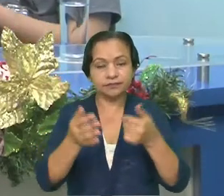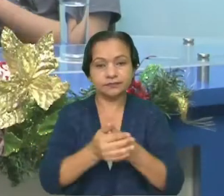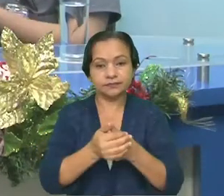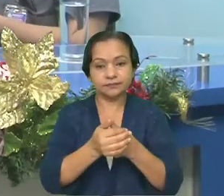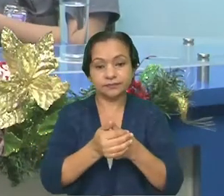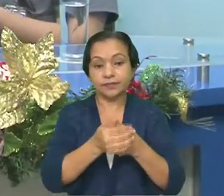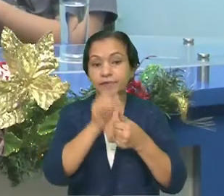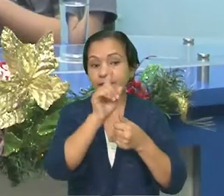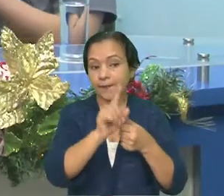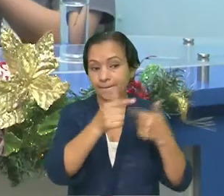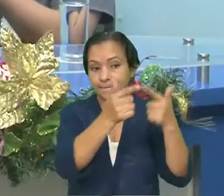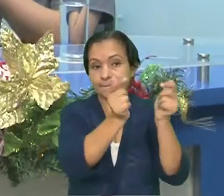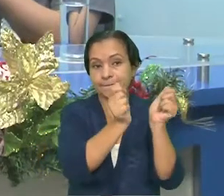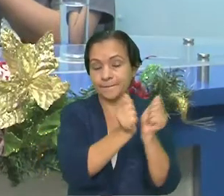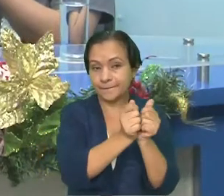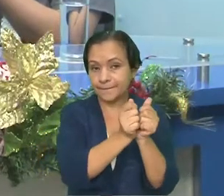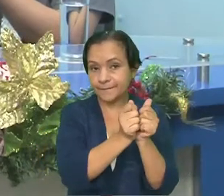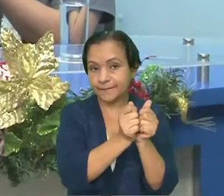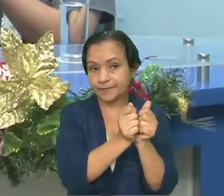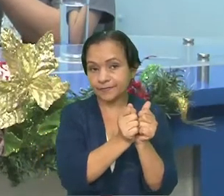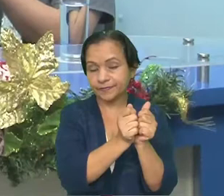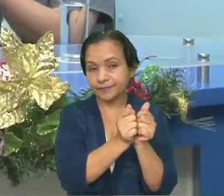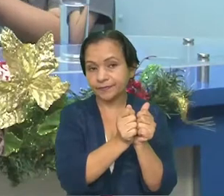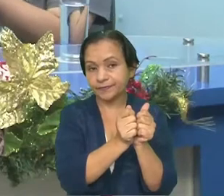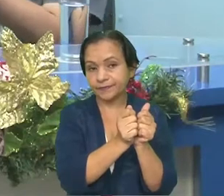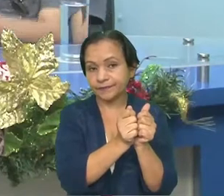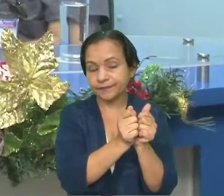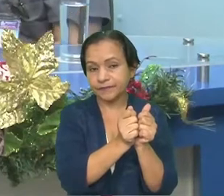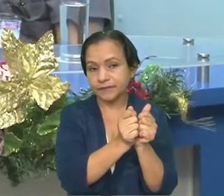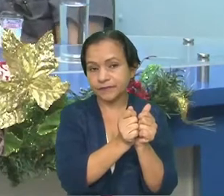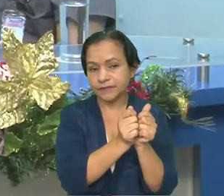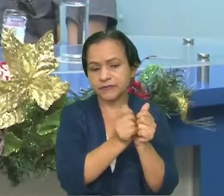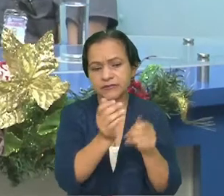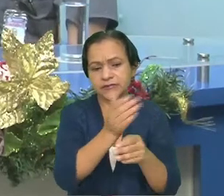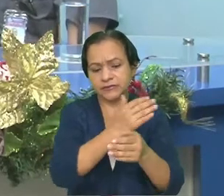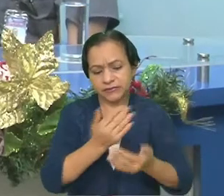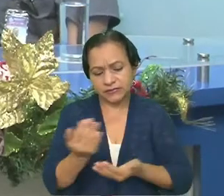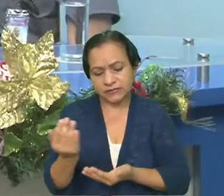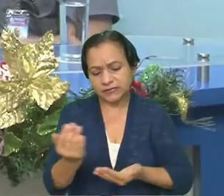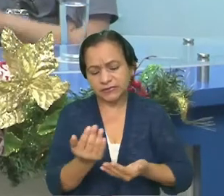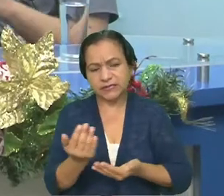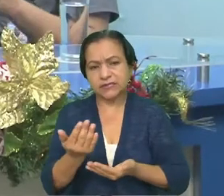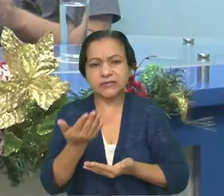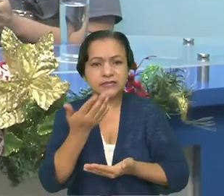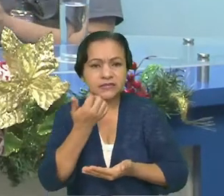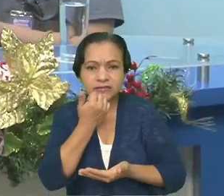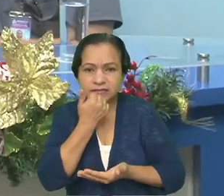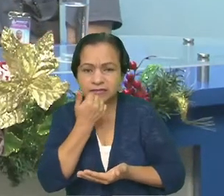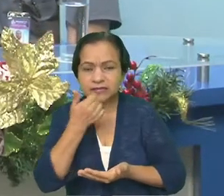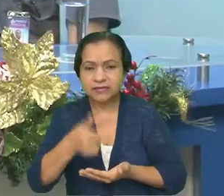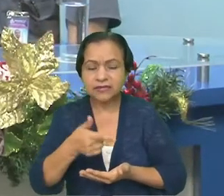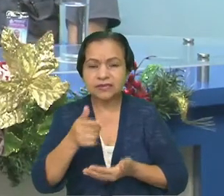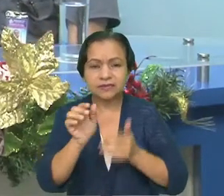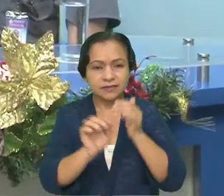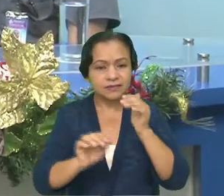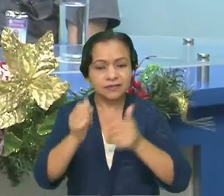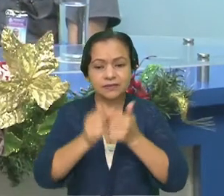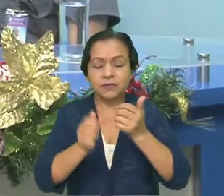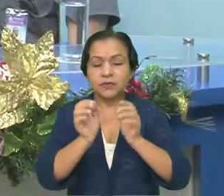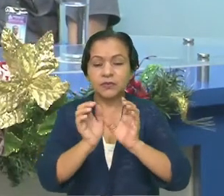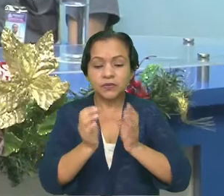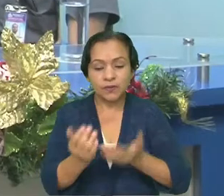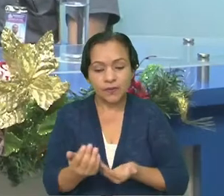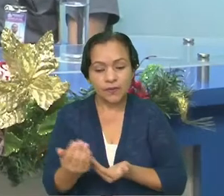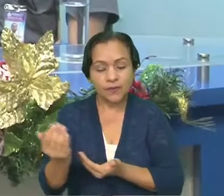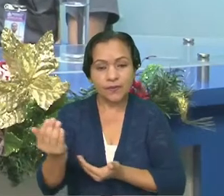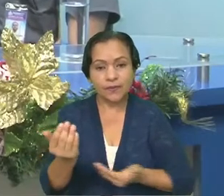Primero, las que tienen que ver con una formación incorrecta de la mielina, que son enfermedades que afectan principalmente a los niños. Esas